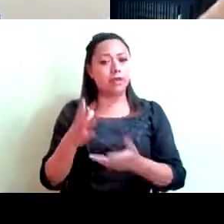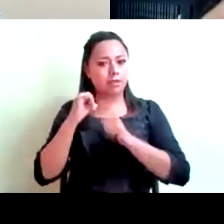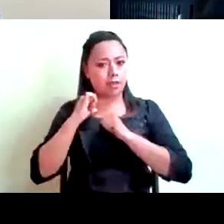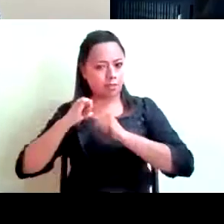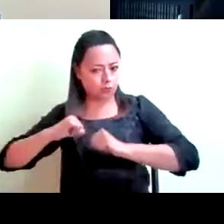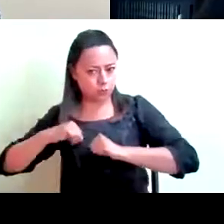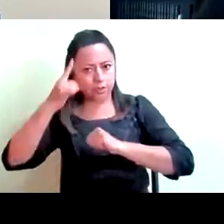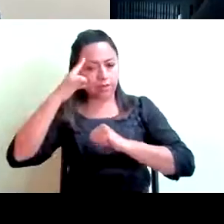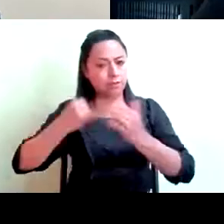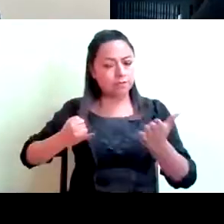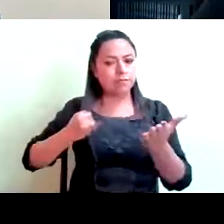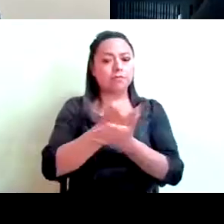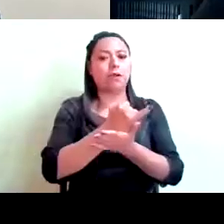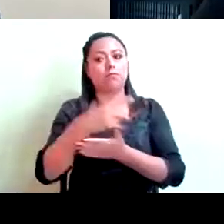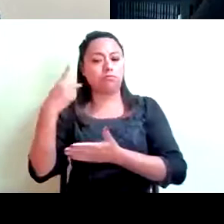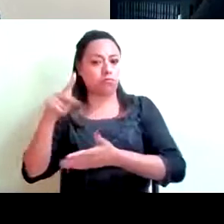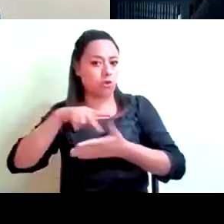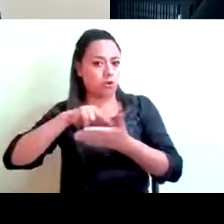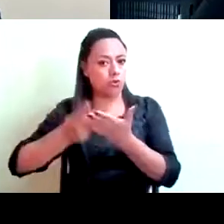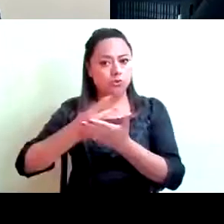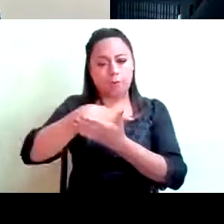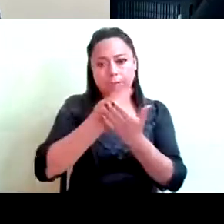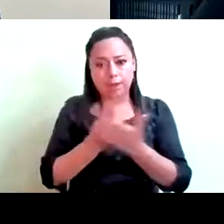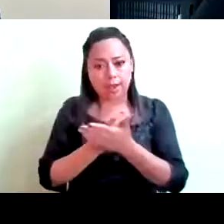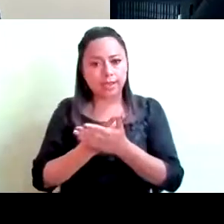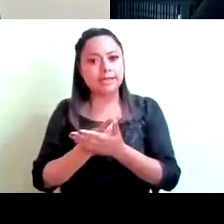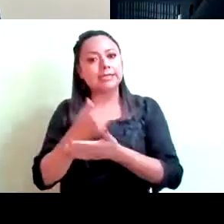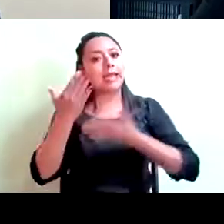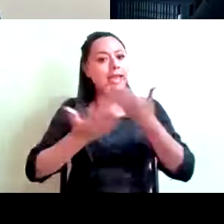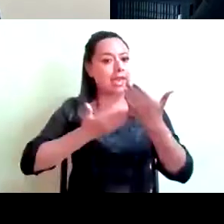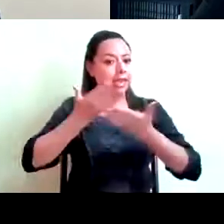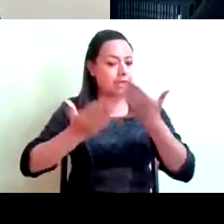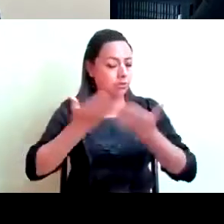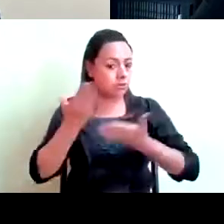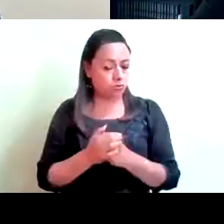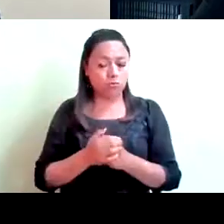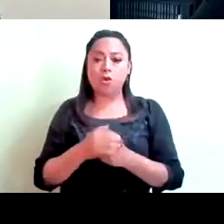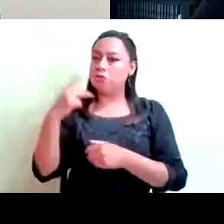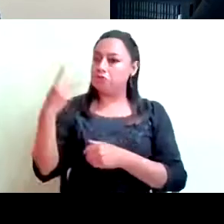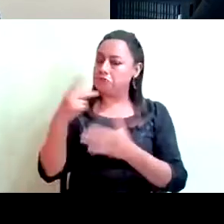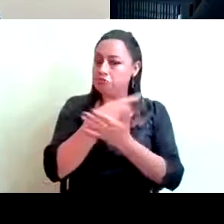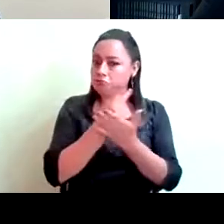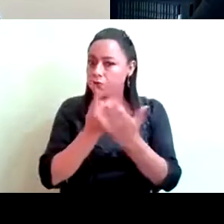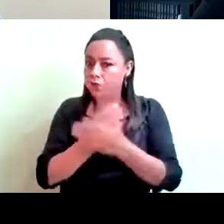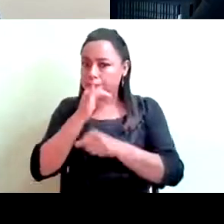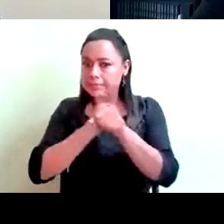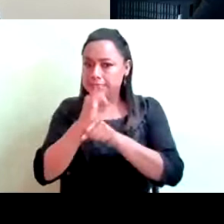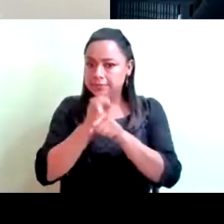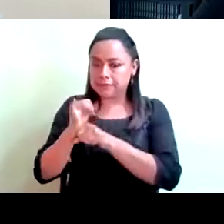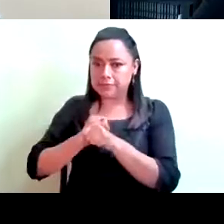sus planes y programas de estudio, sus programas de investigación y extensión, así como